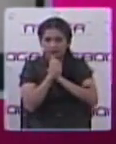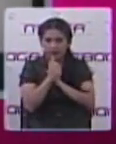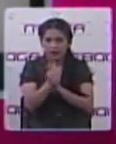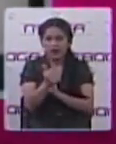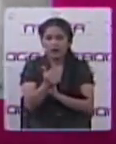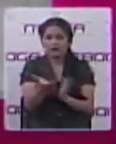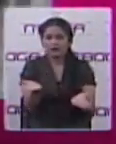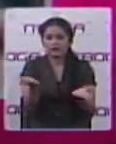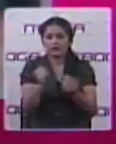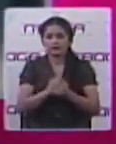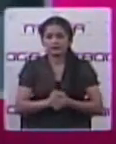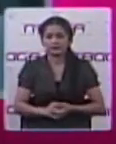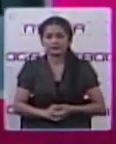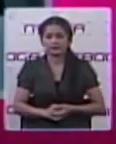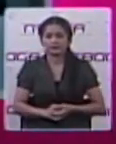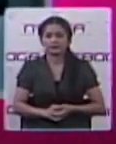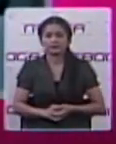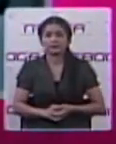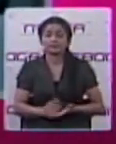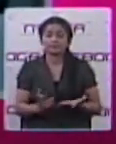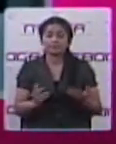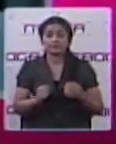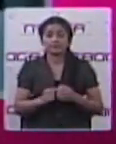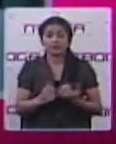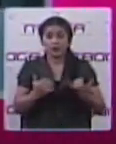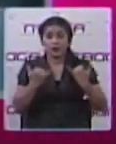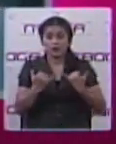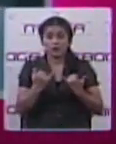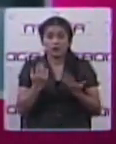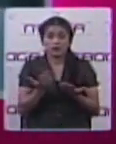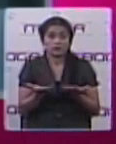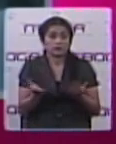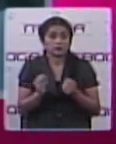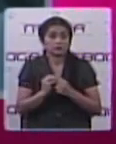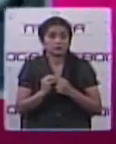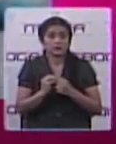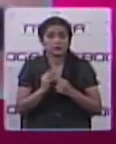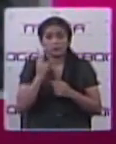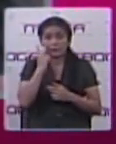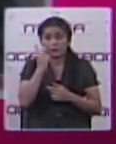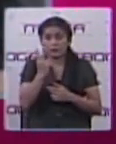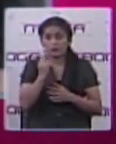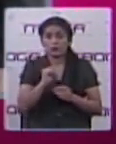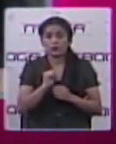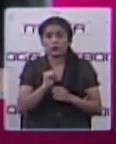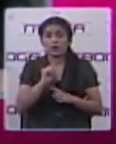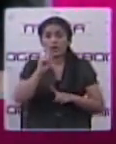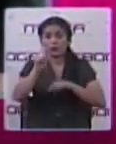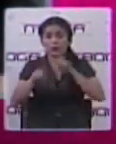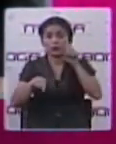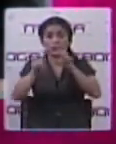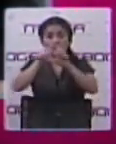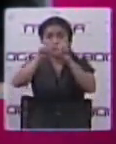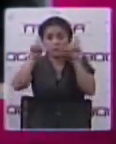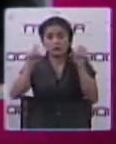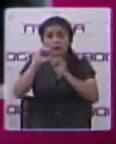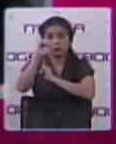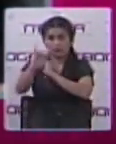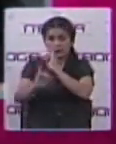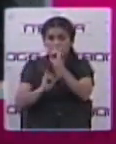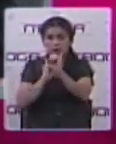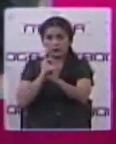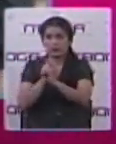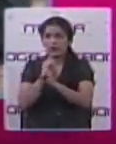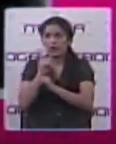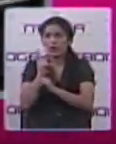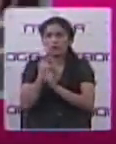área específica del negocio. Henry, en el mercado existen franquicias internacionales de bienes raíces. ¿Qué ofrecen estas en el